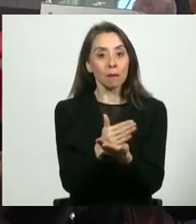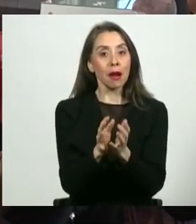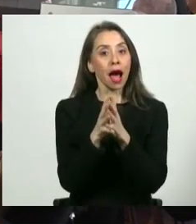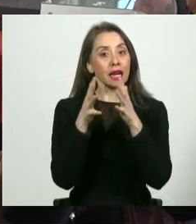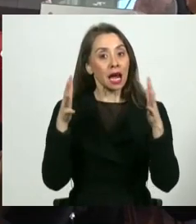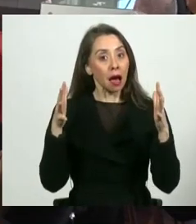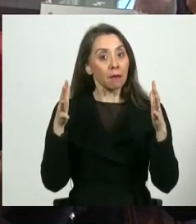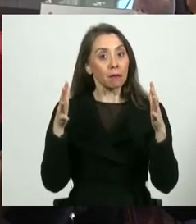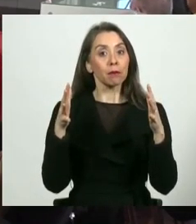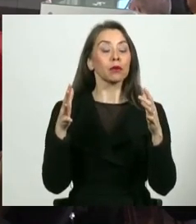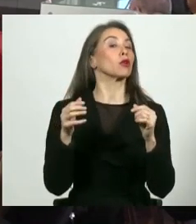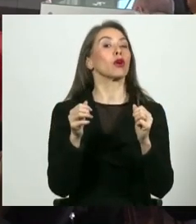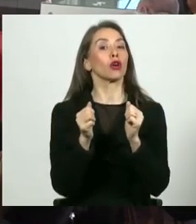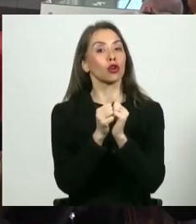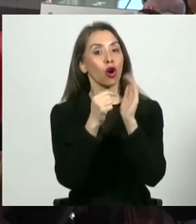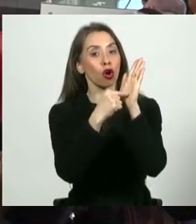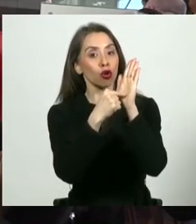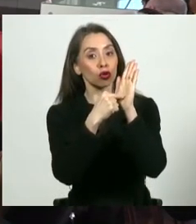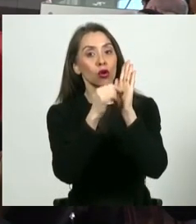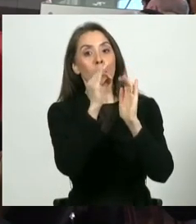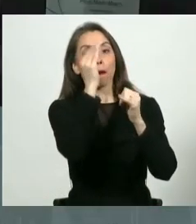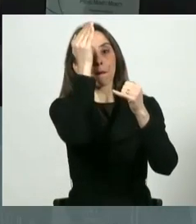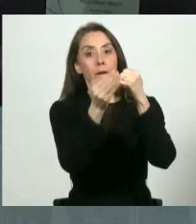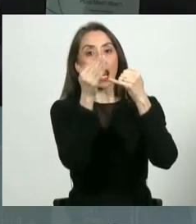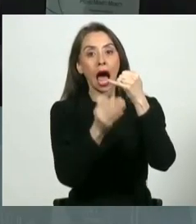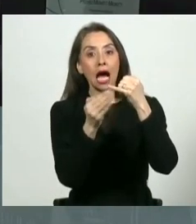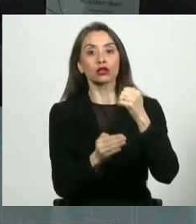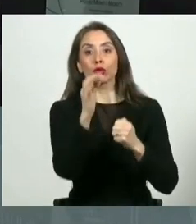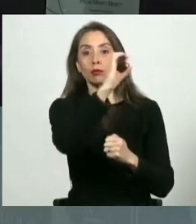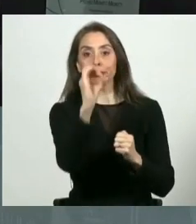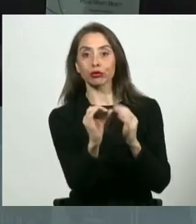con indicadores y plazos específicos